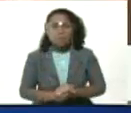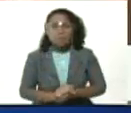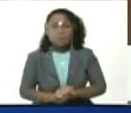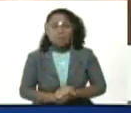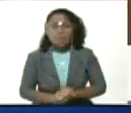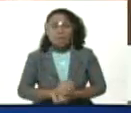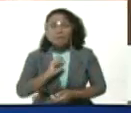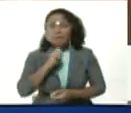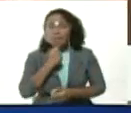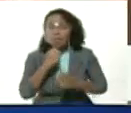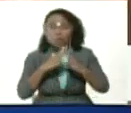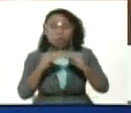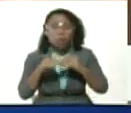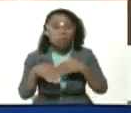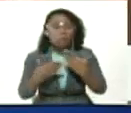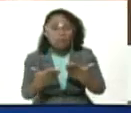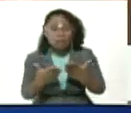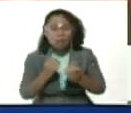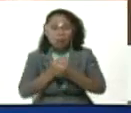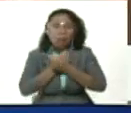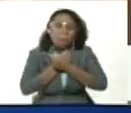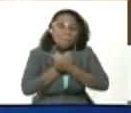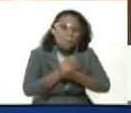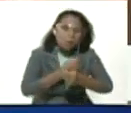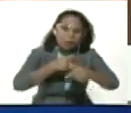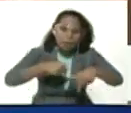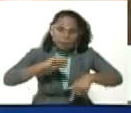todo es amar a nuestro país.